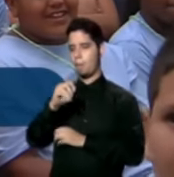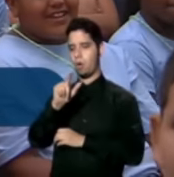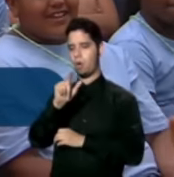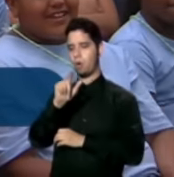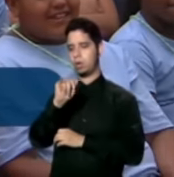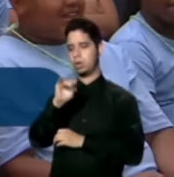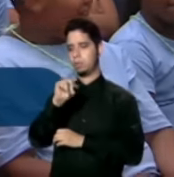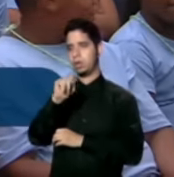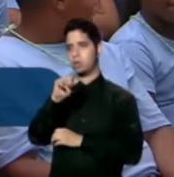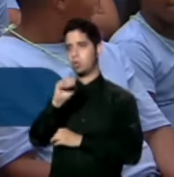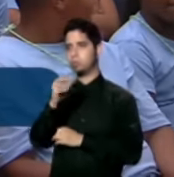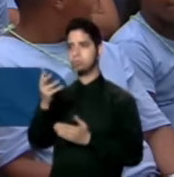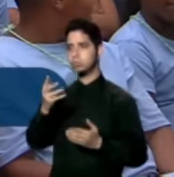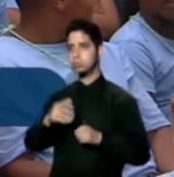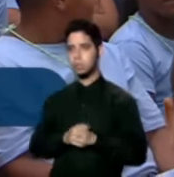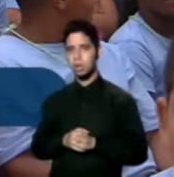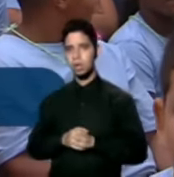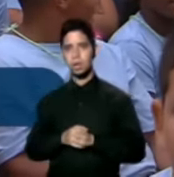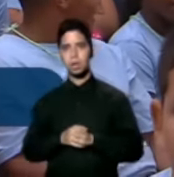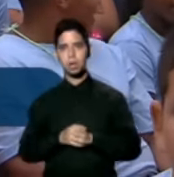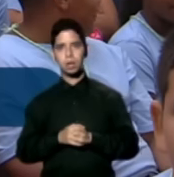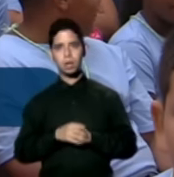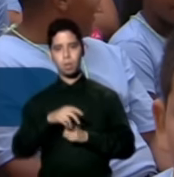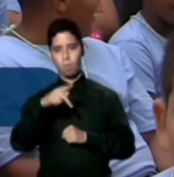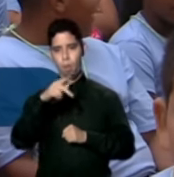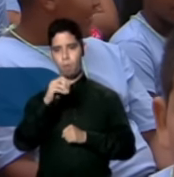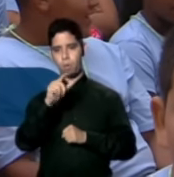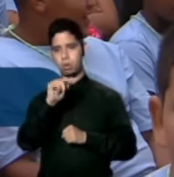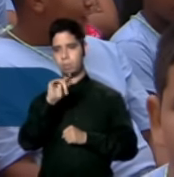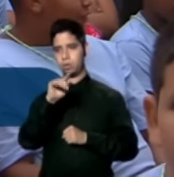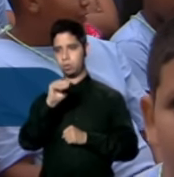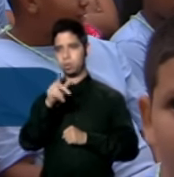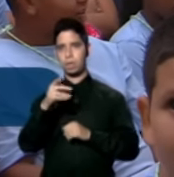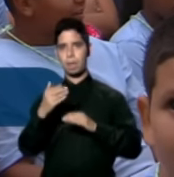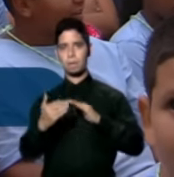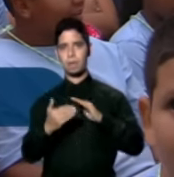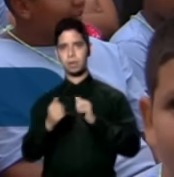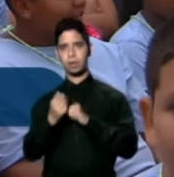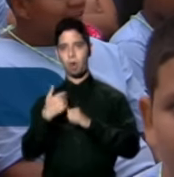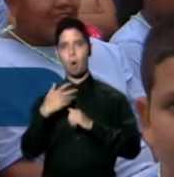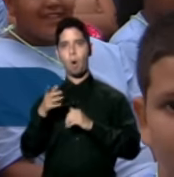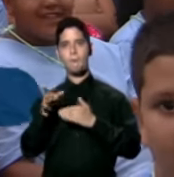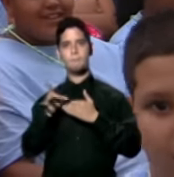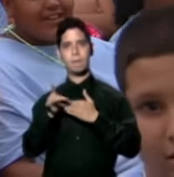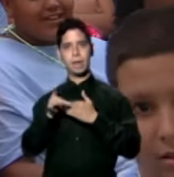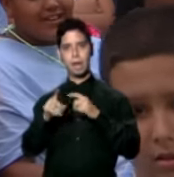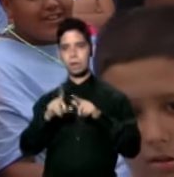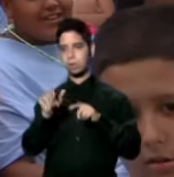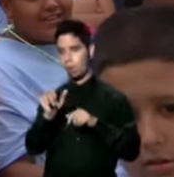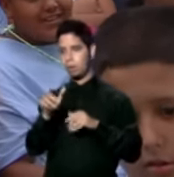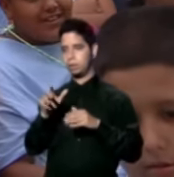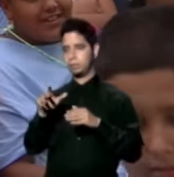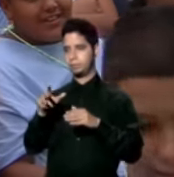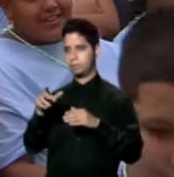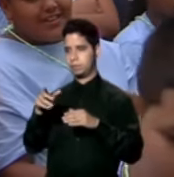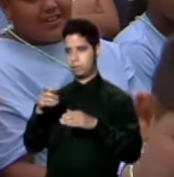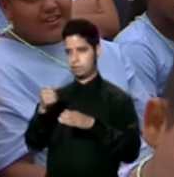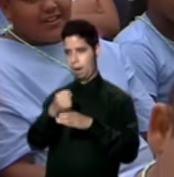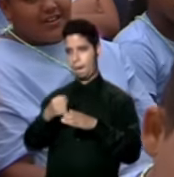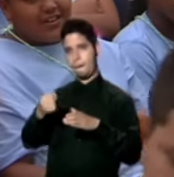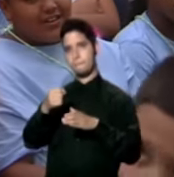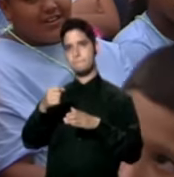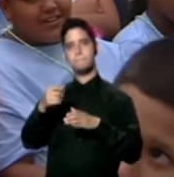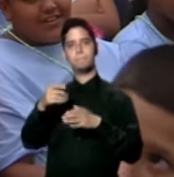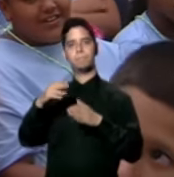Es un envase con pega y le echas pintura y lo menea y después